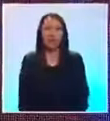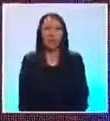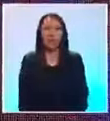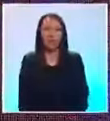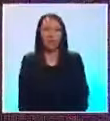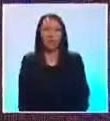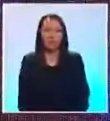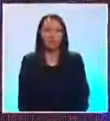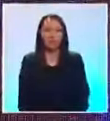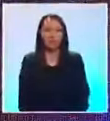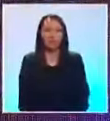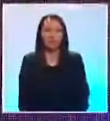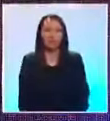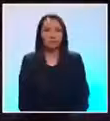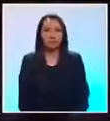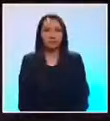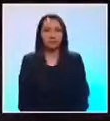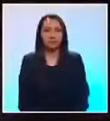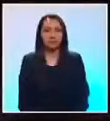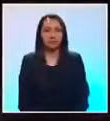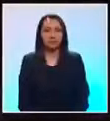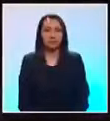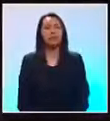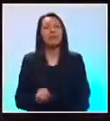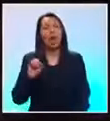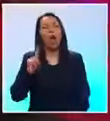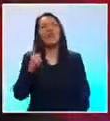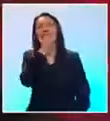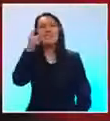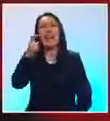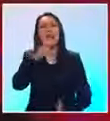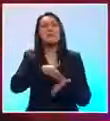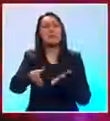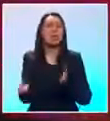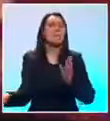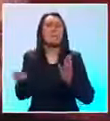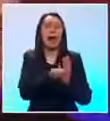Ok, 100 millones más, pero ya.